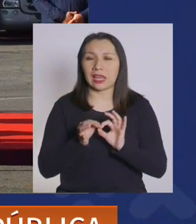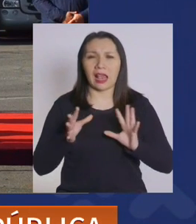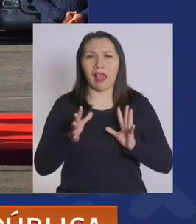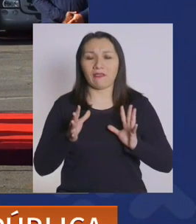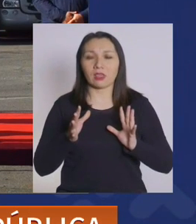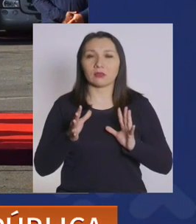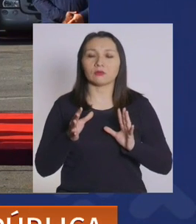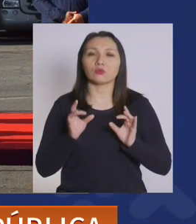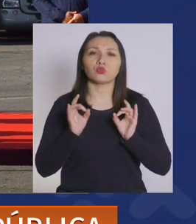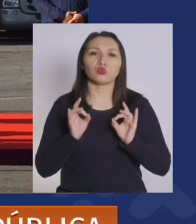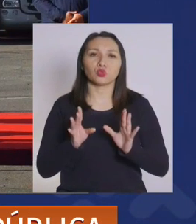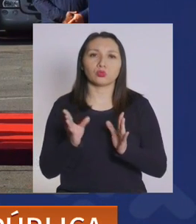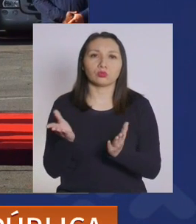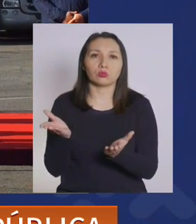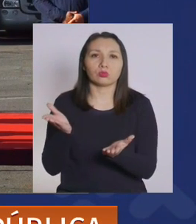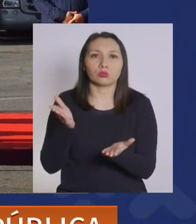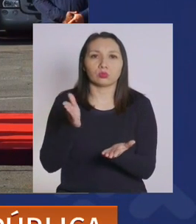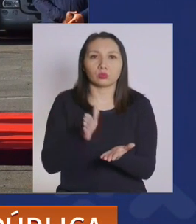que le costaron la vida.